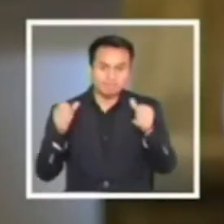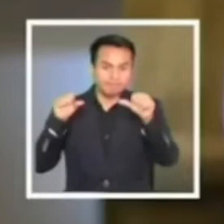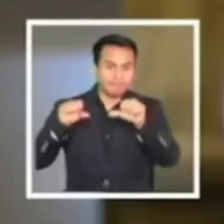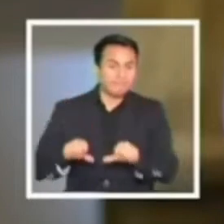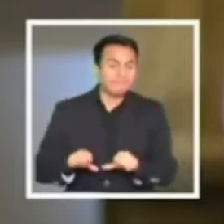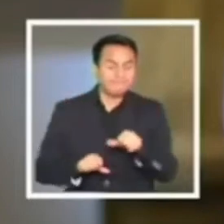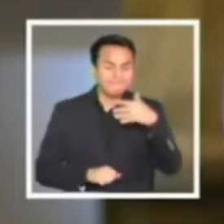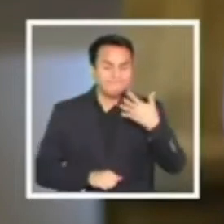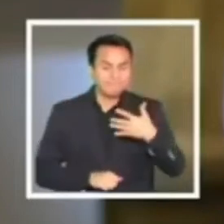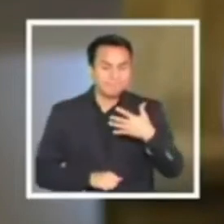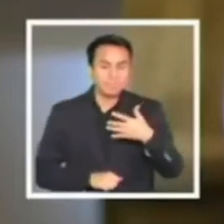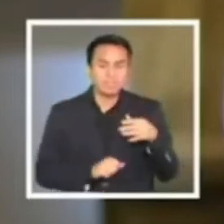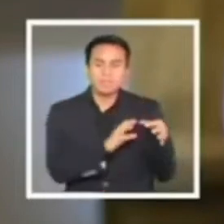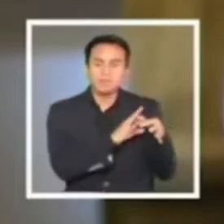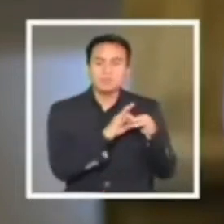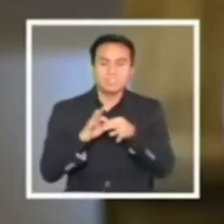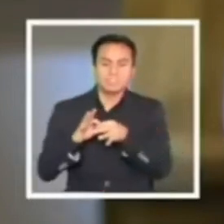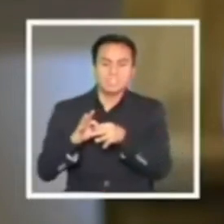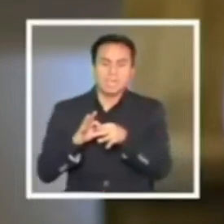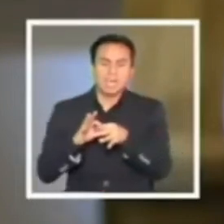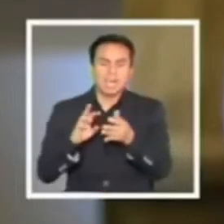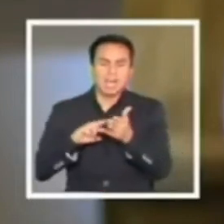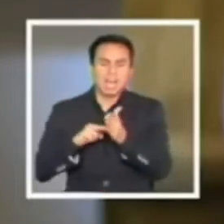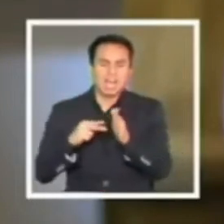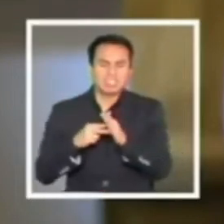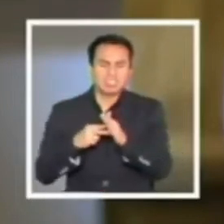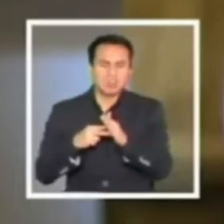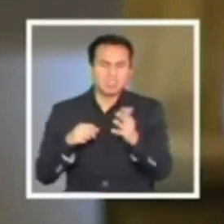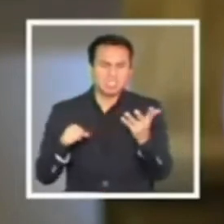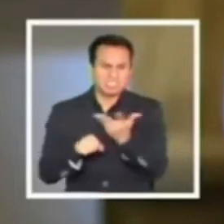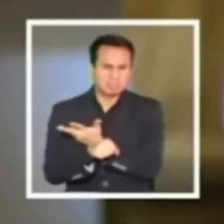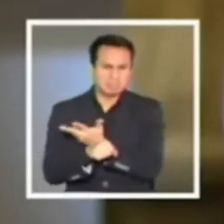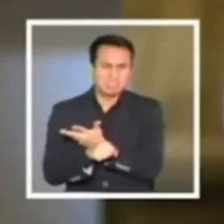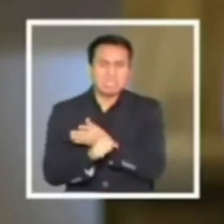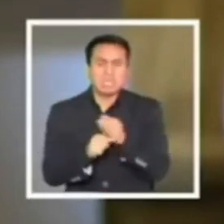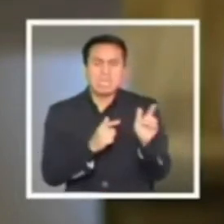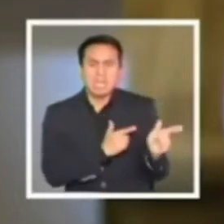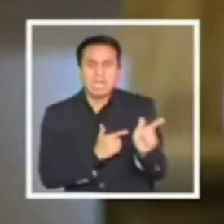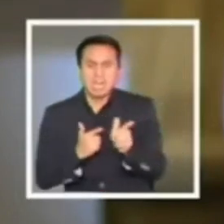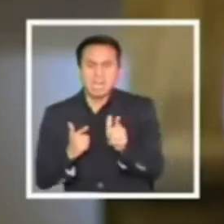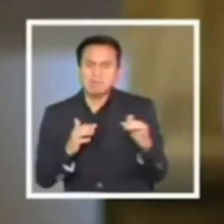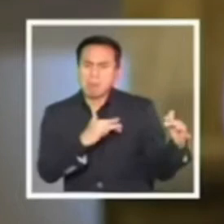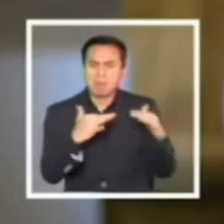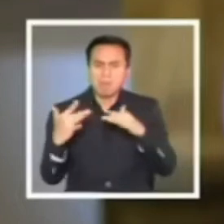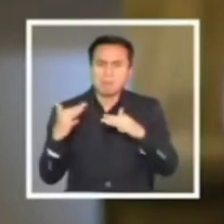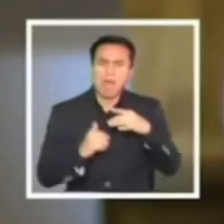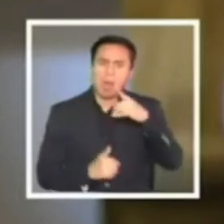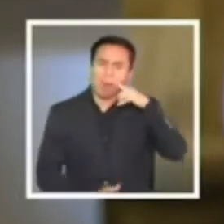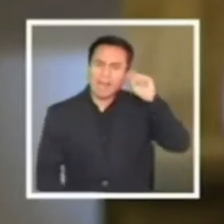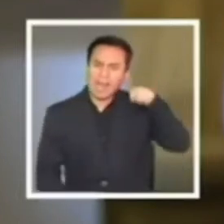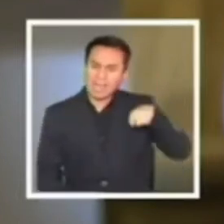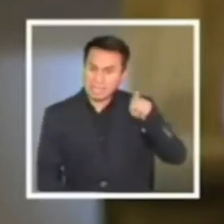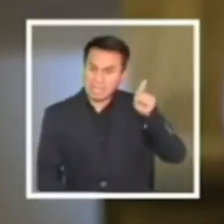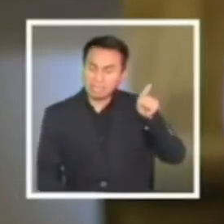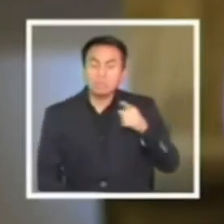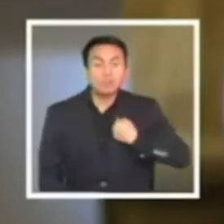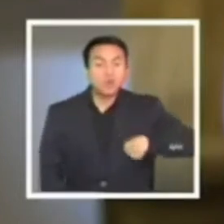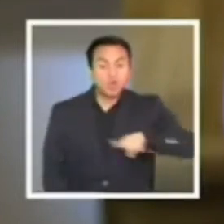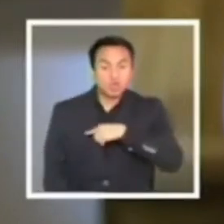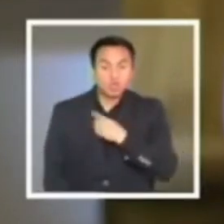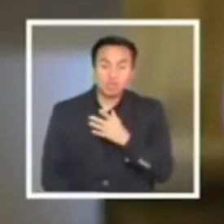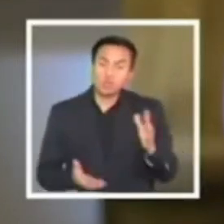precipitada por ese azote y por la guerra en Ucrania, hemos